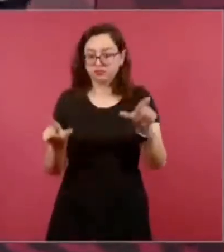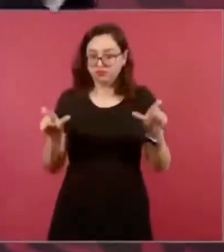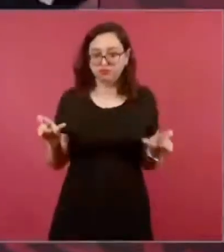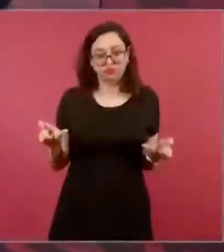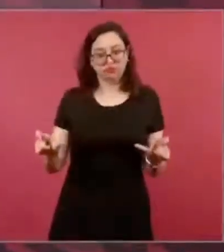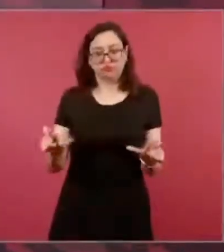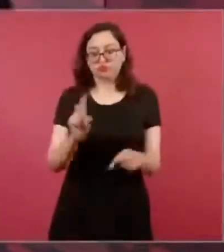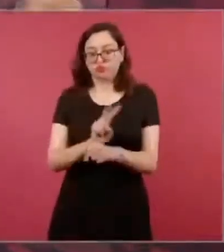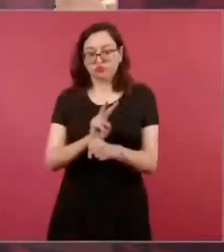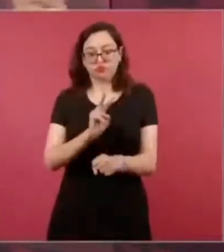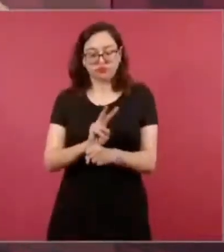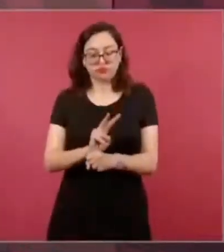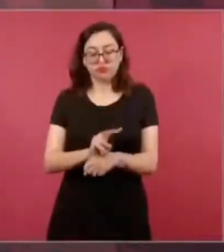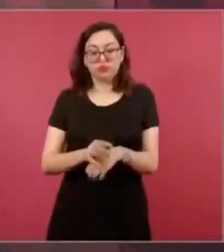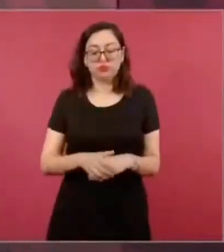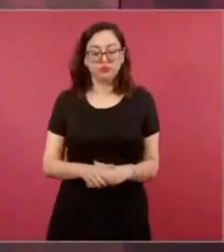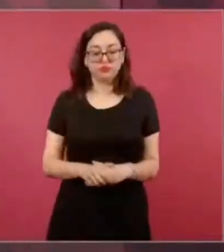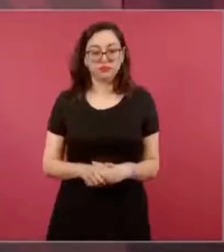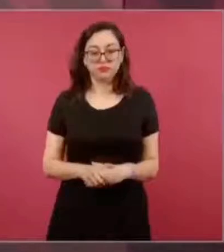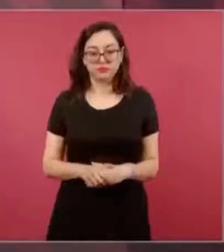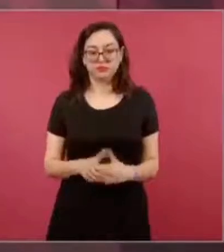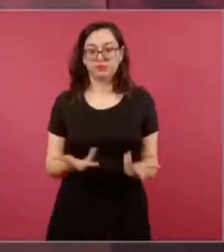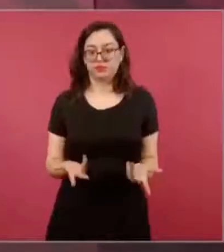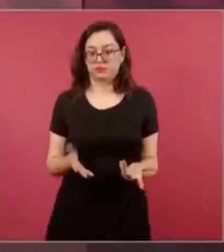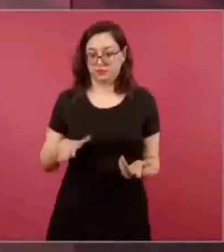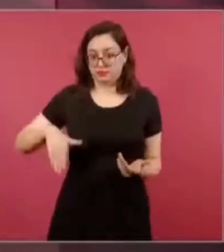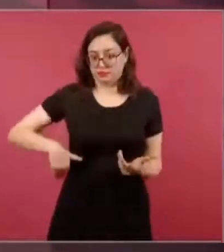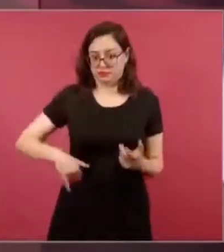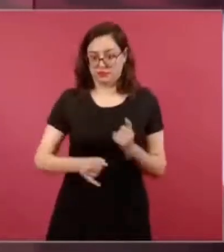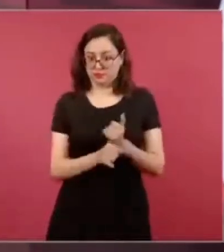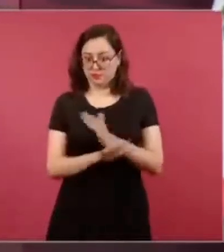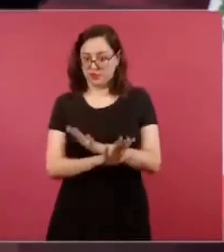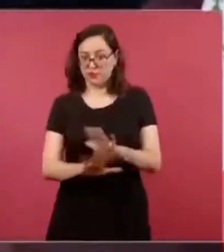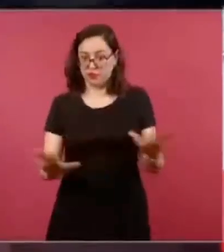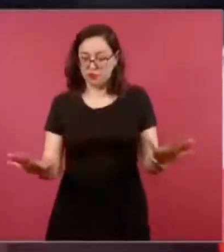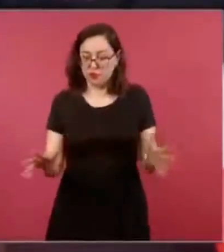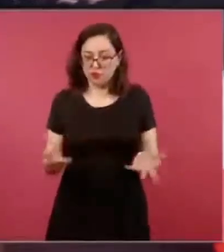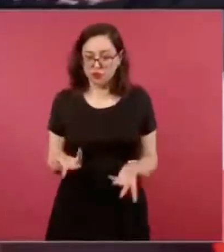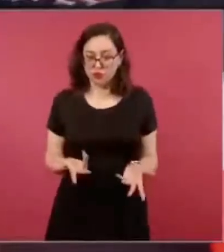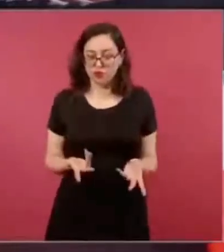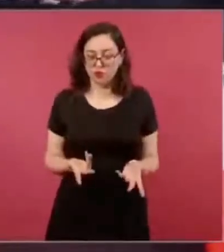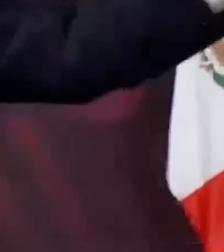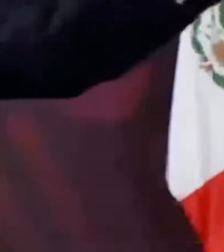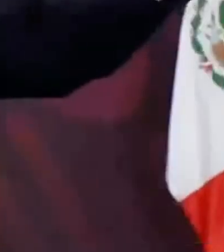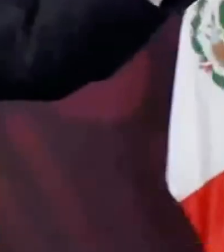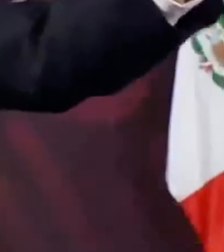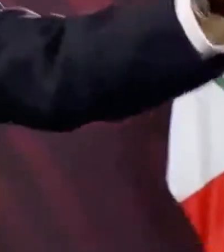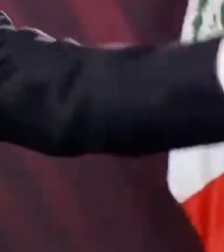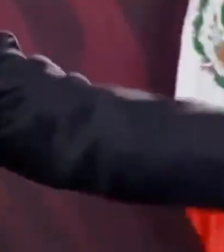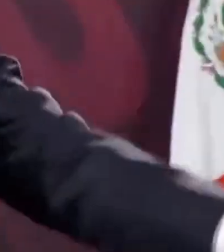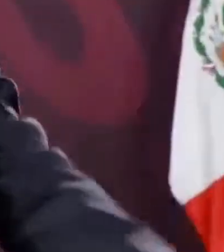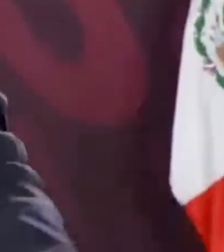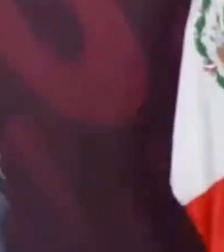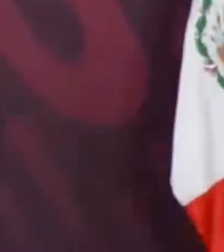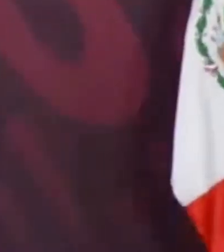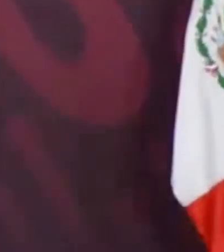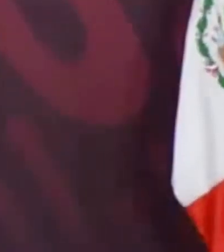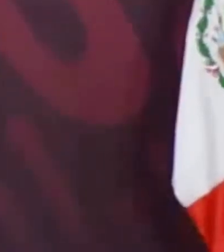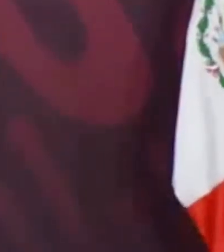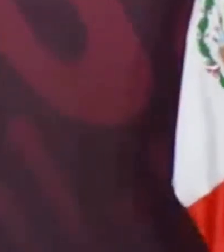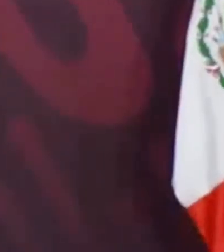Y ya se informó que va a haber protección.